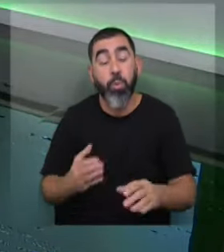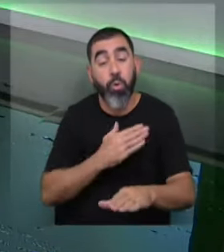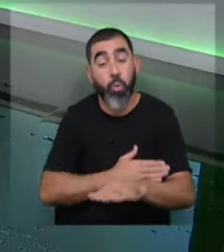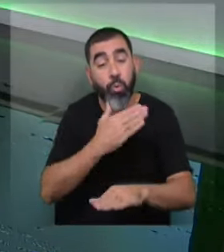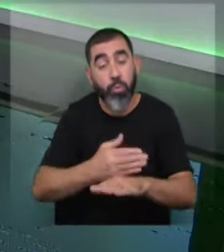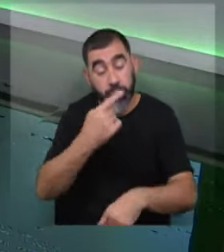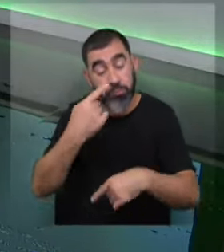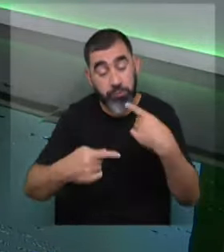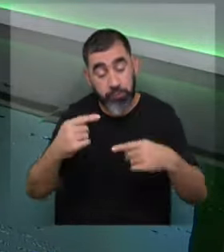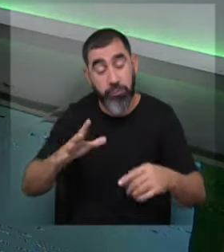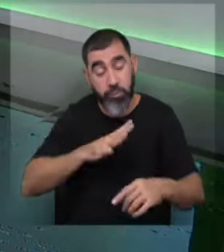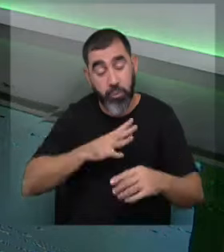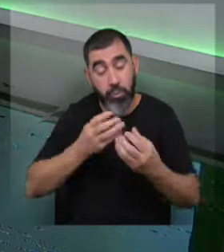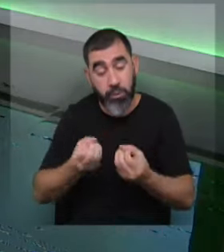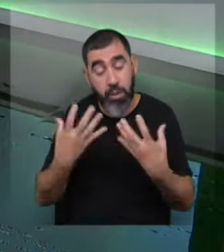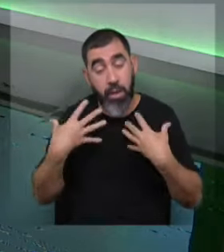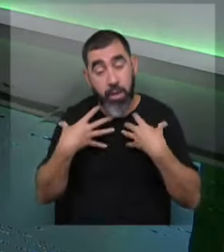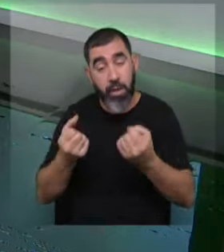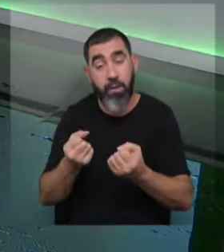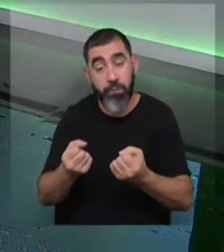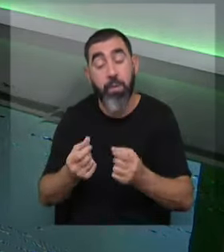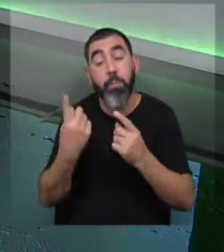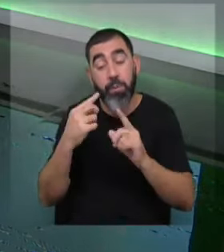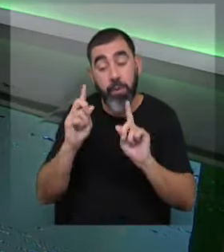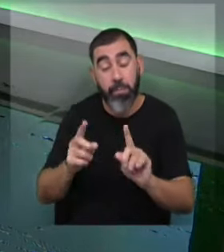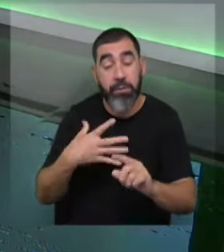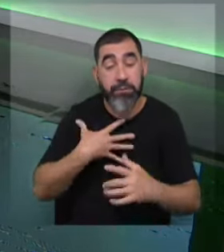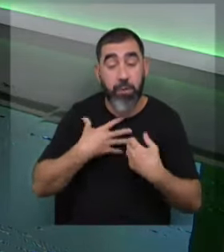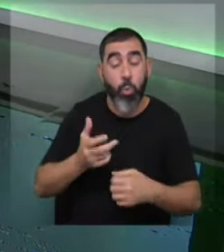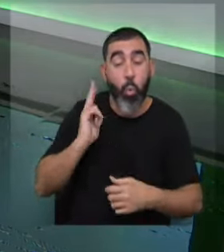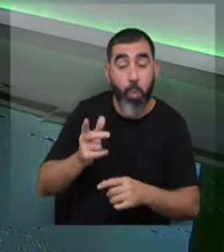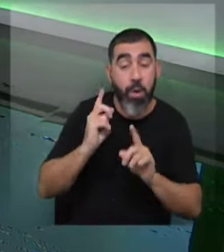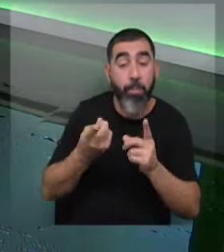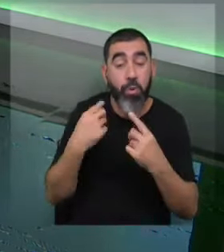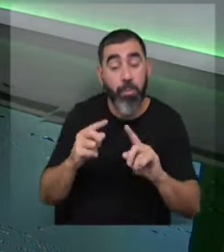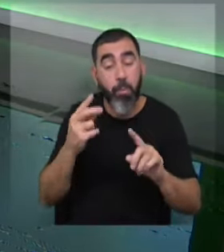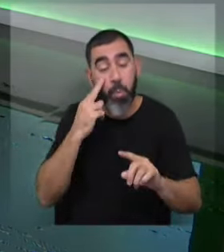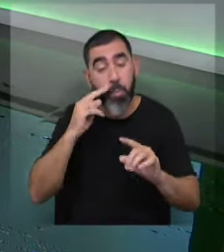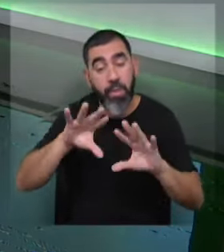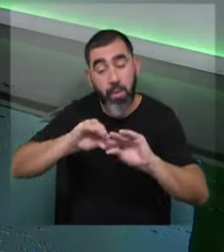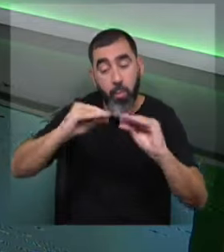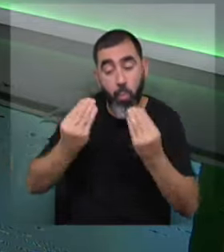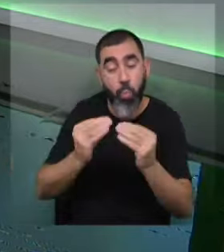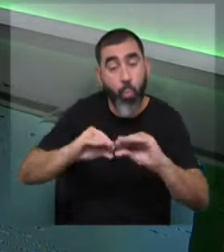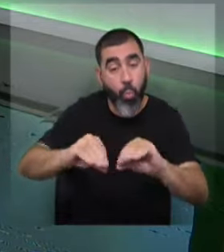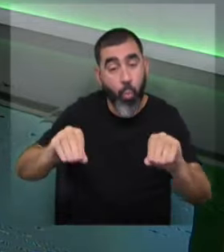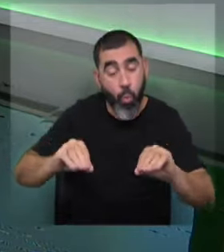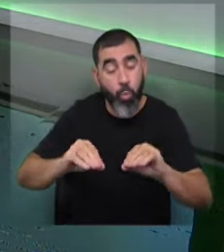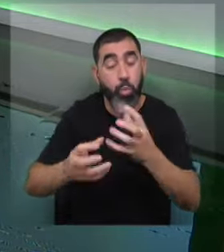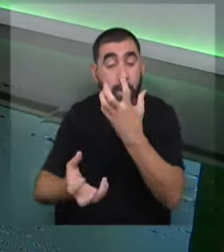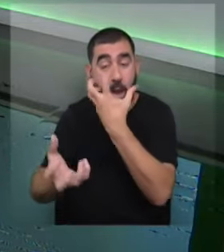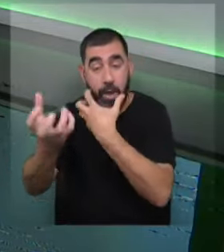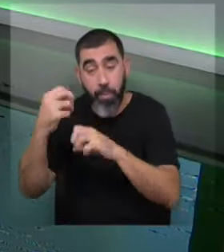consecuencias que eso tiene sobre la salud del ecosistema, pero también sobre la salud humana y animal, la promoción de